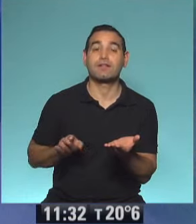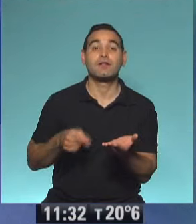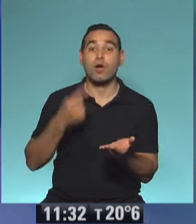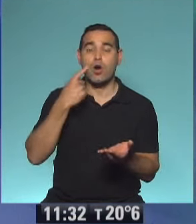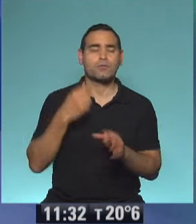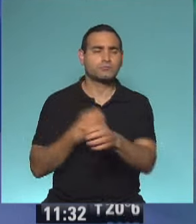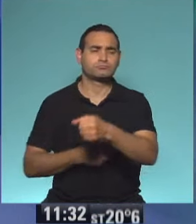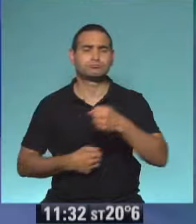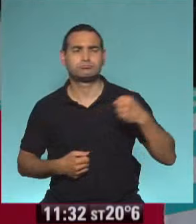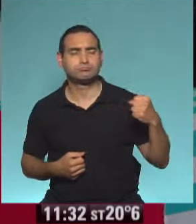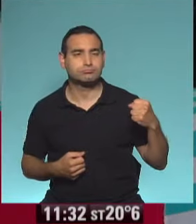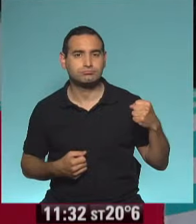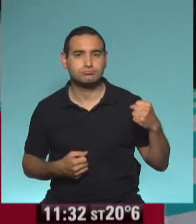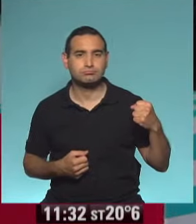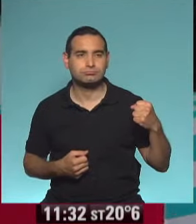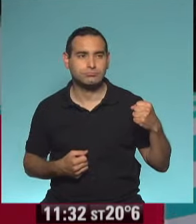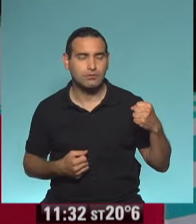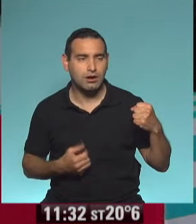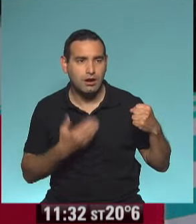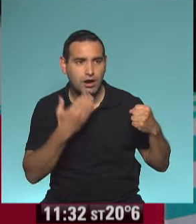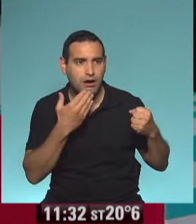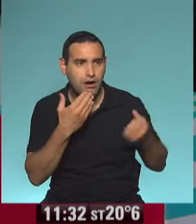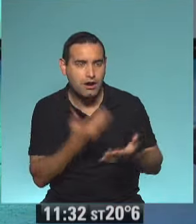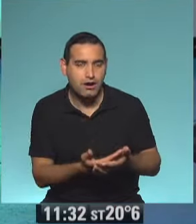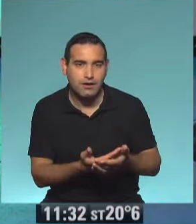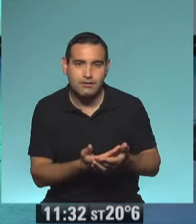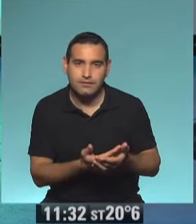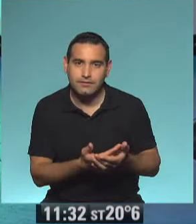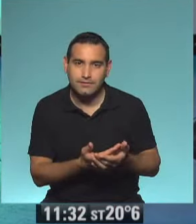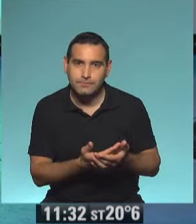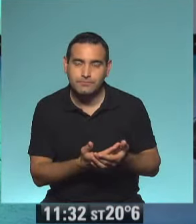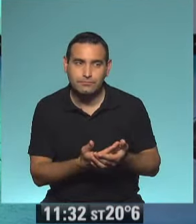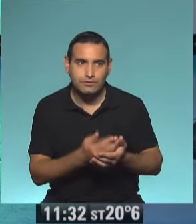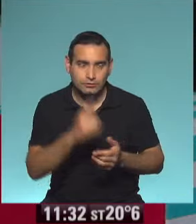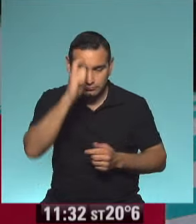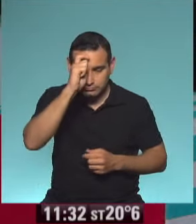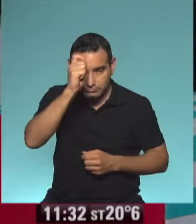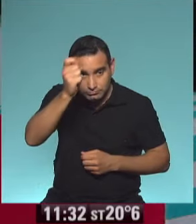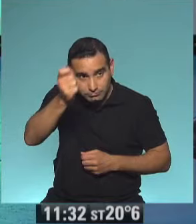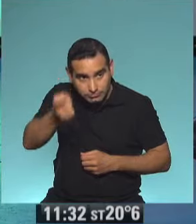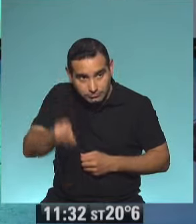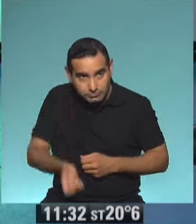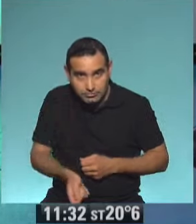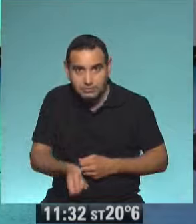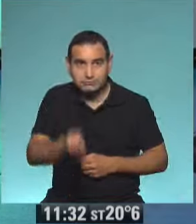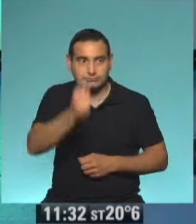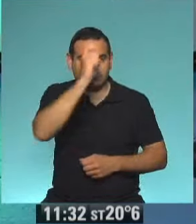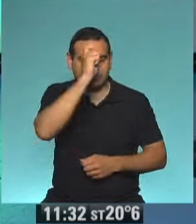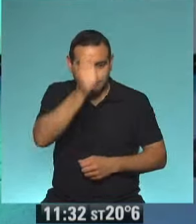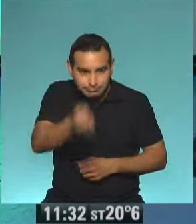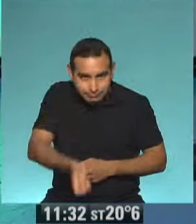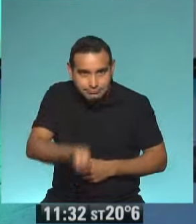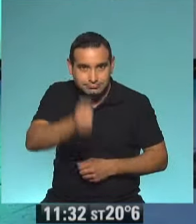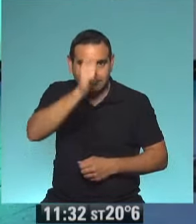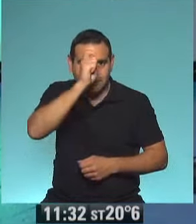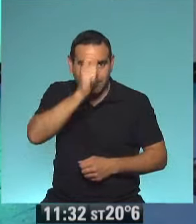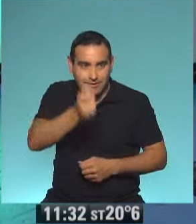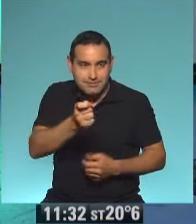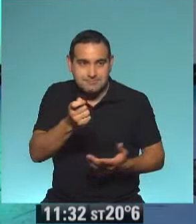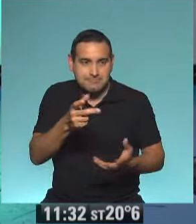abrió y quedó estupefacto. Se sacó el sombrero y se lo volvió a poner varias veces antes de